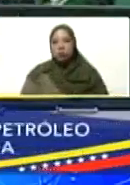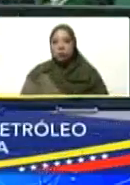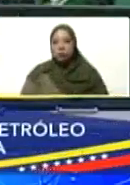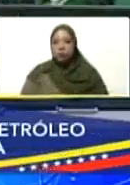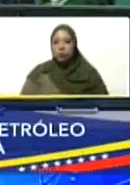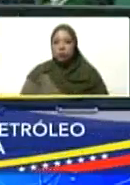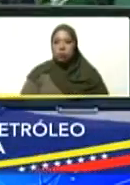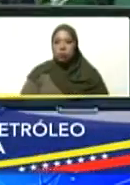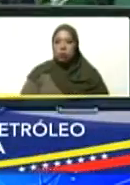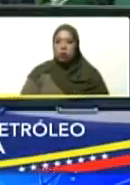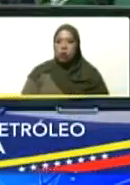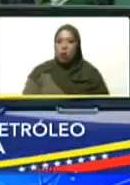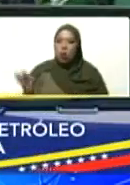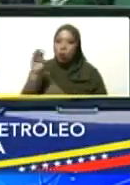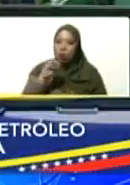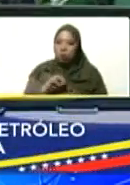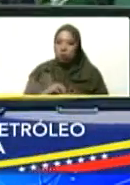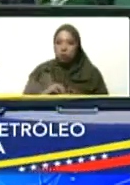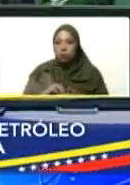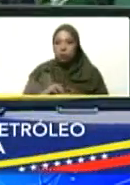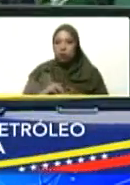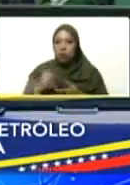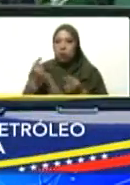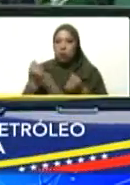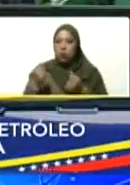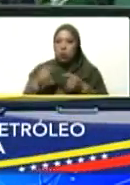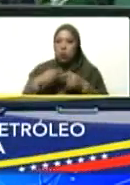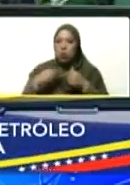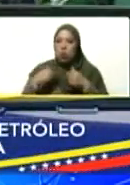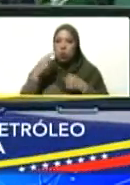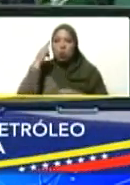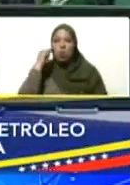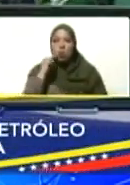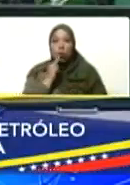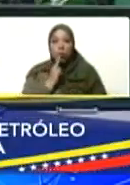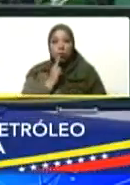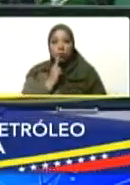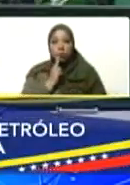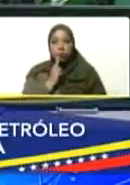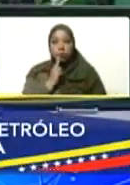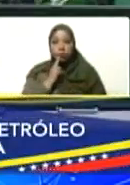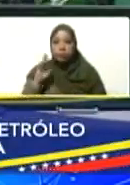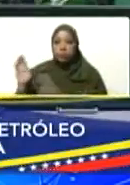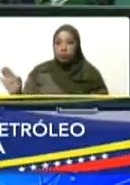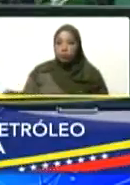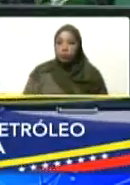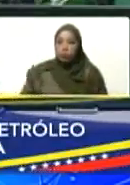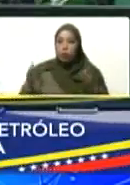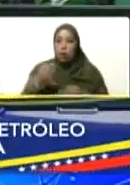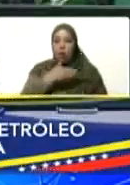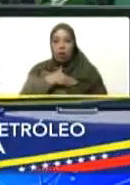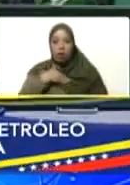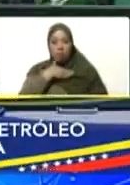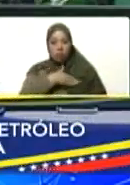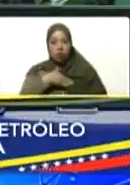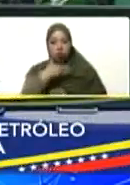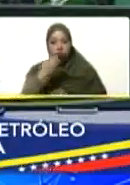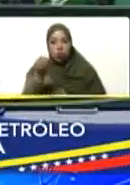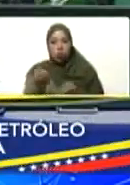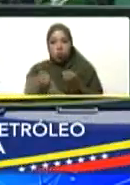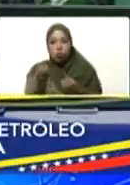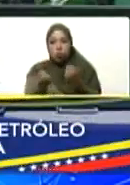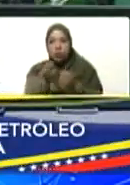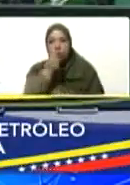Retomé la agenda económica bolivariana. Reimpulsé la gran misión Agrovenezuela con los